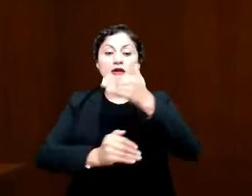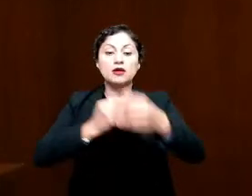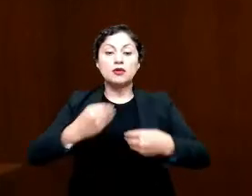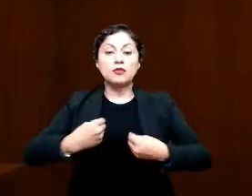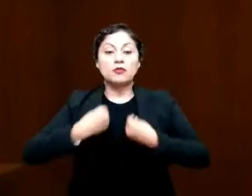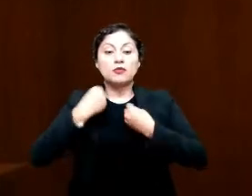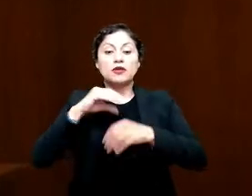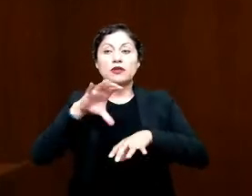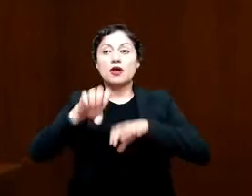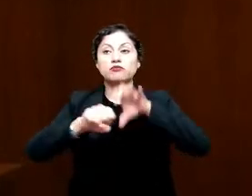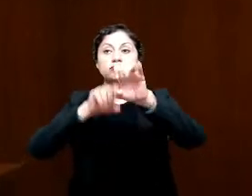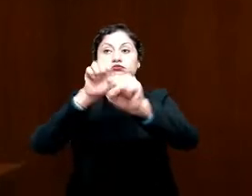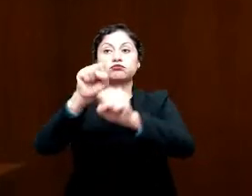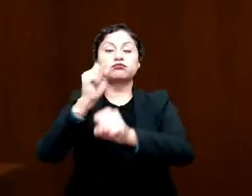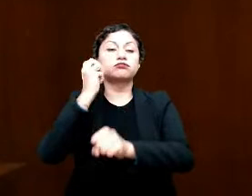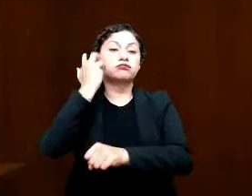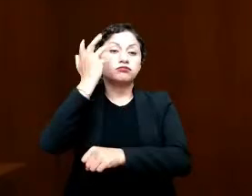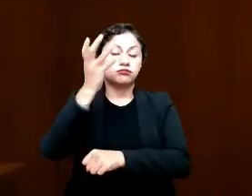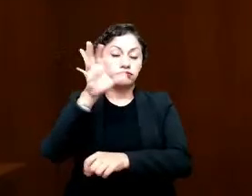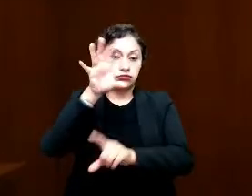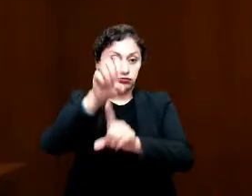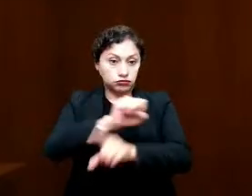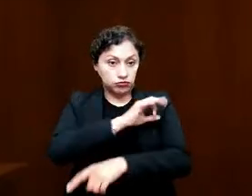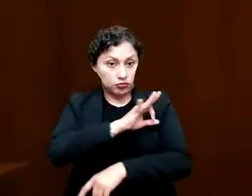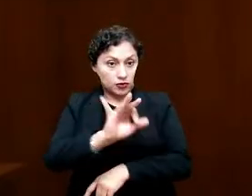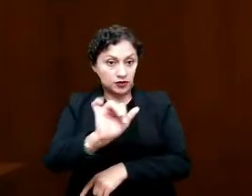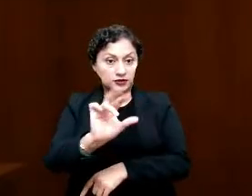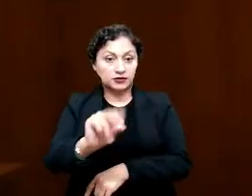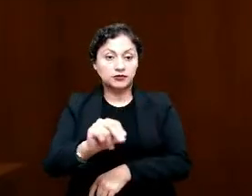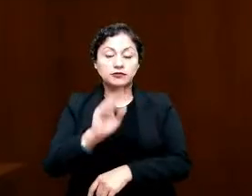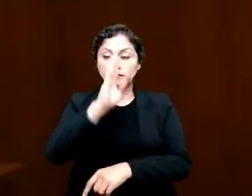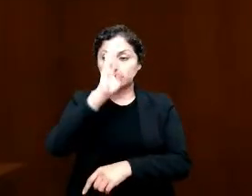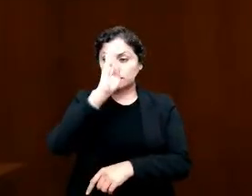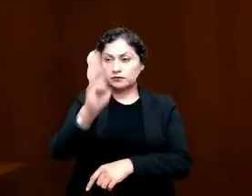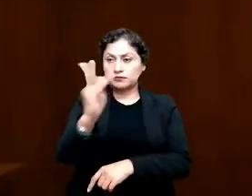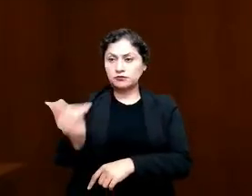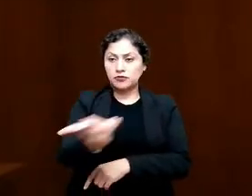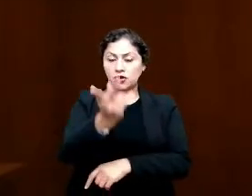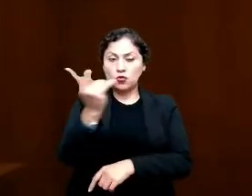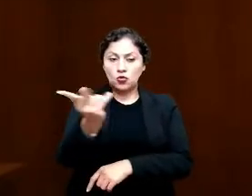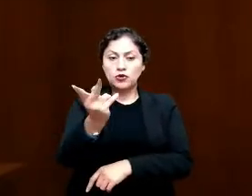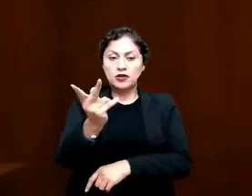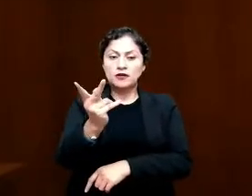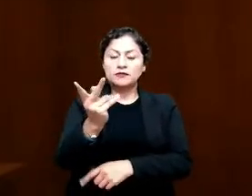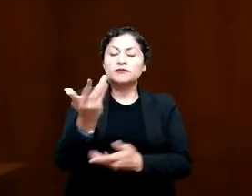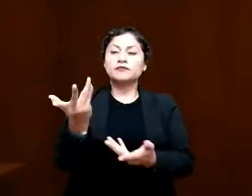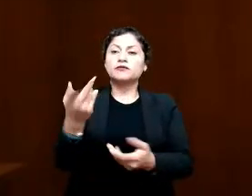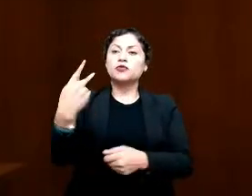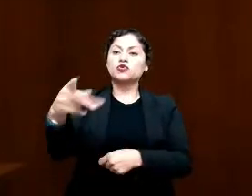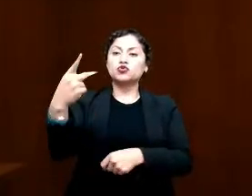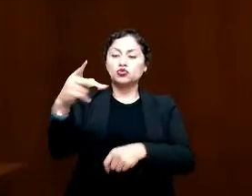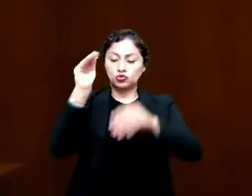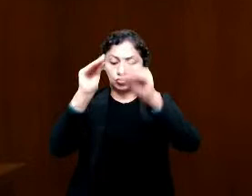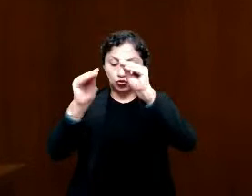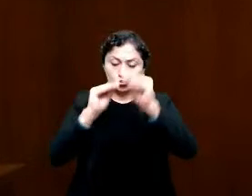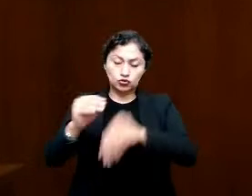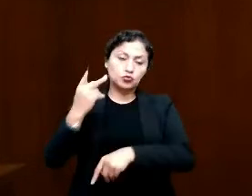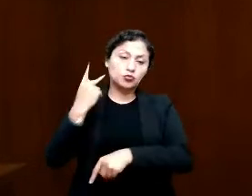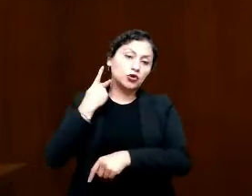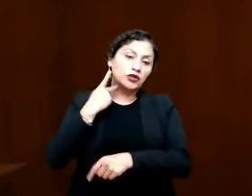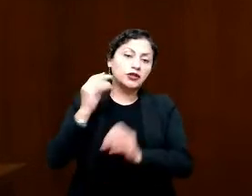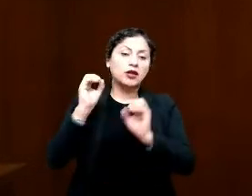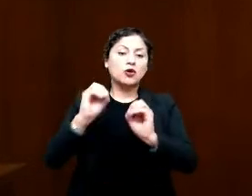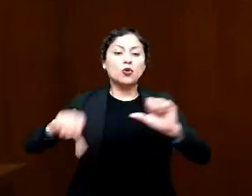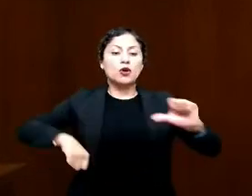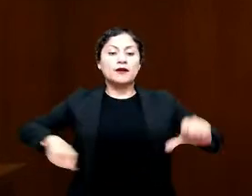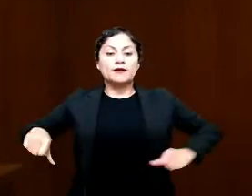alcanzar todas sus aspiraciones. La pregunta sería concreta, señor secretario. ¿Qué políticas públicas o acciones gubernamentales con